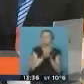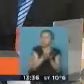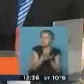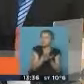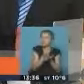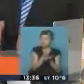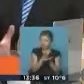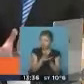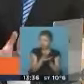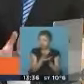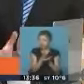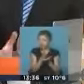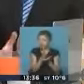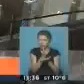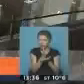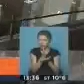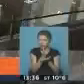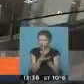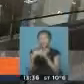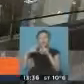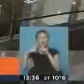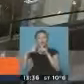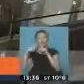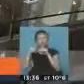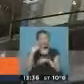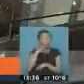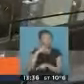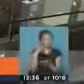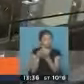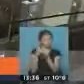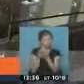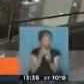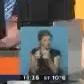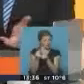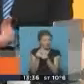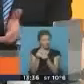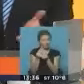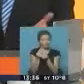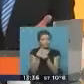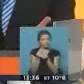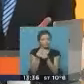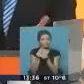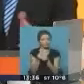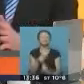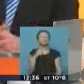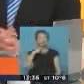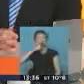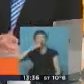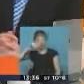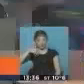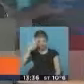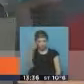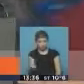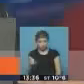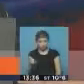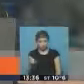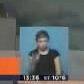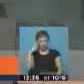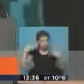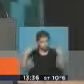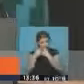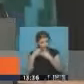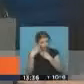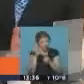entre el el número que le corresponde y el número al cual tiene En definitiva acepta el beneficiario no es